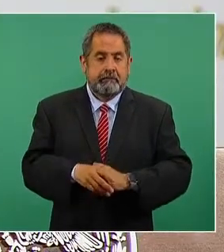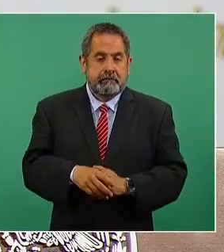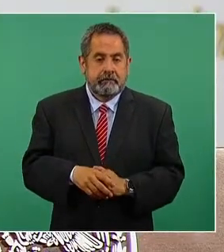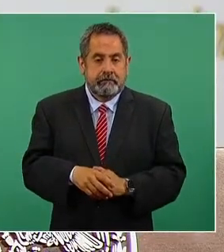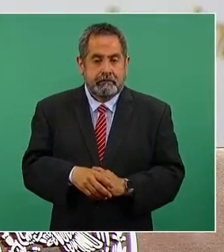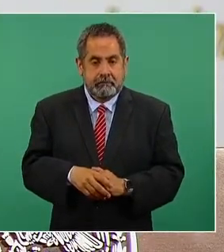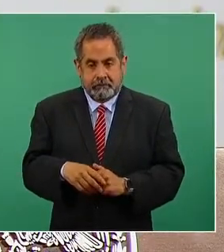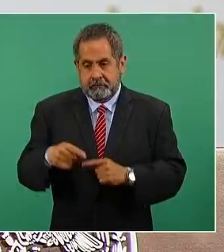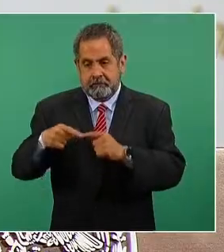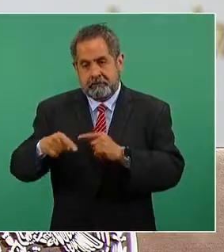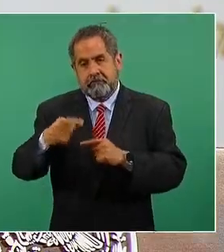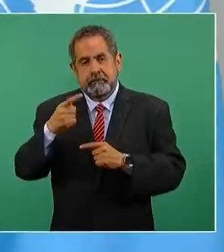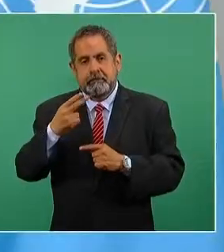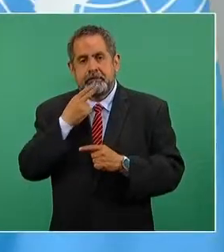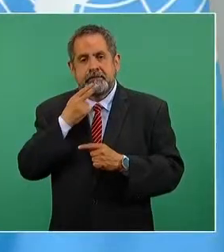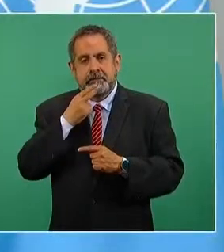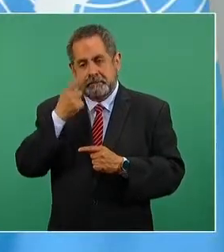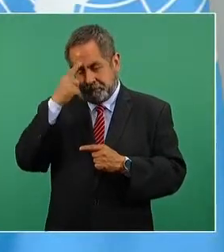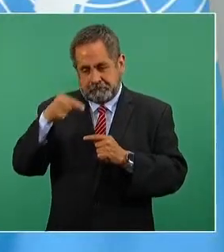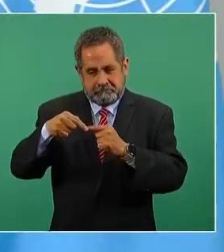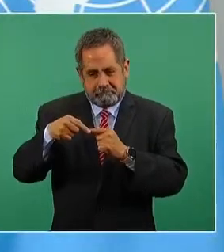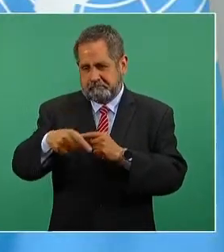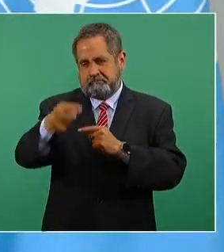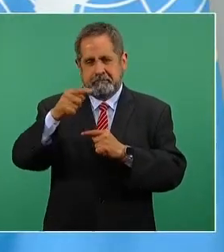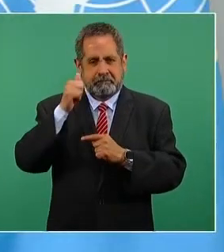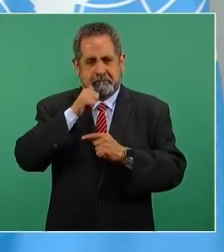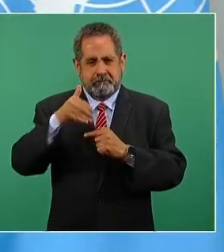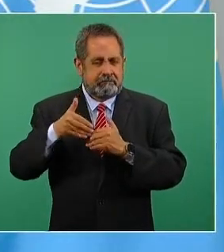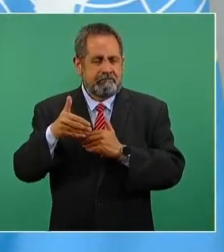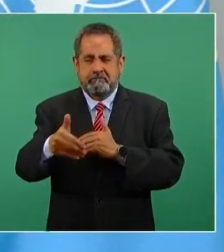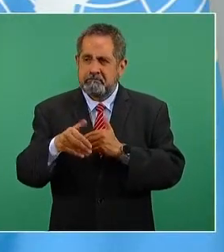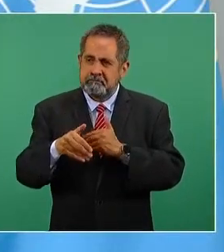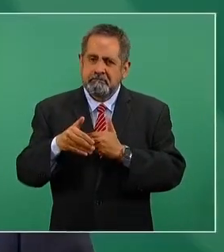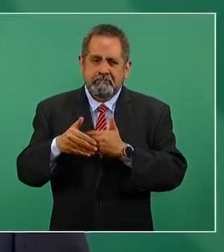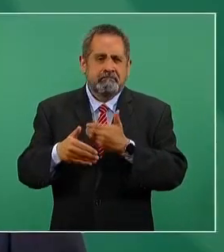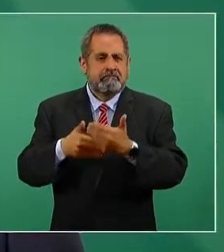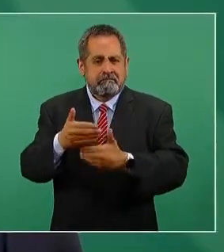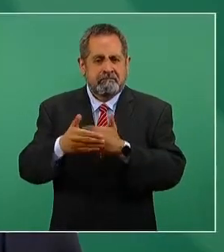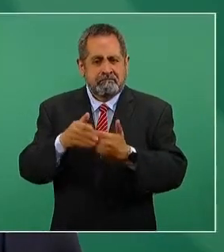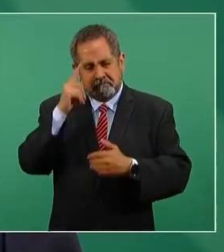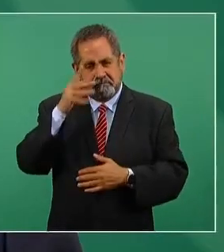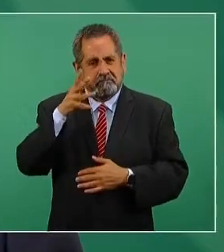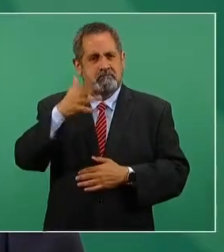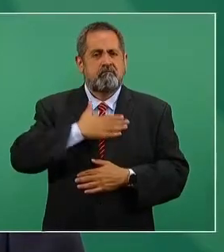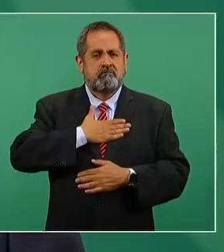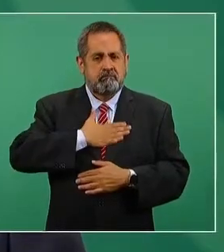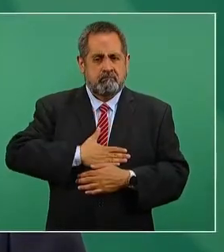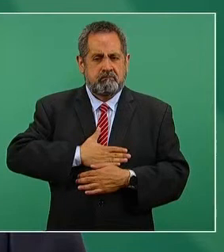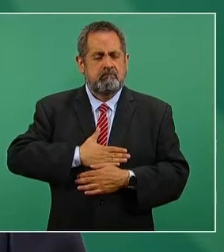que va a permitir siempre ir hacia lo justo,